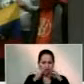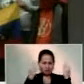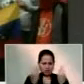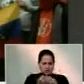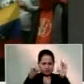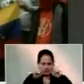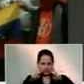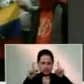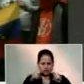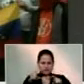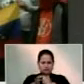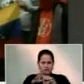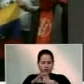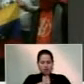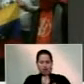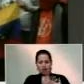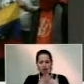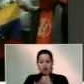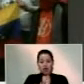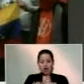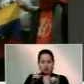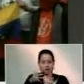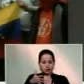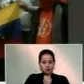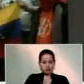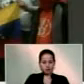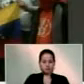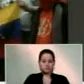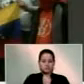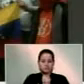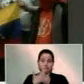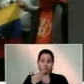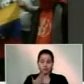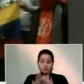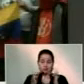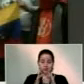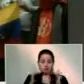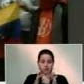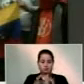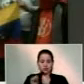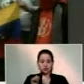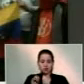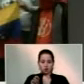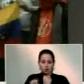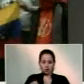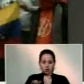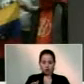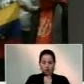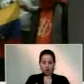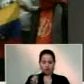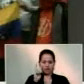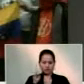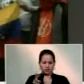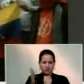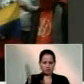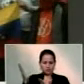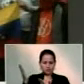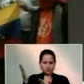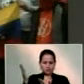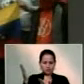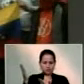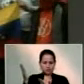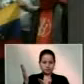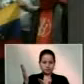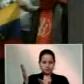solidarizarlos también con su causa. Bien, queremos agradecer este contacto con Sonia Schott, ahí vemos lo que ya estamos